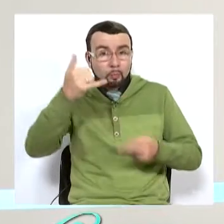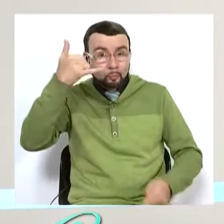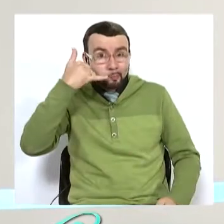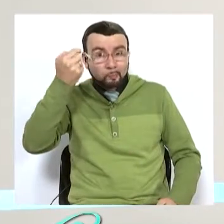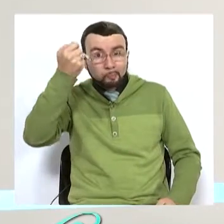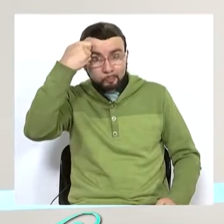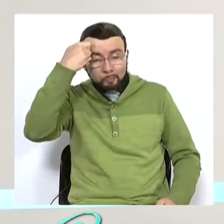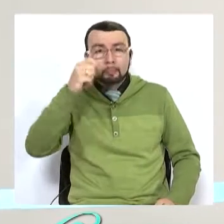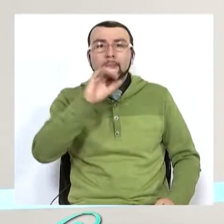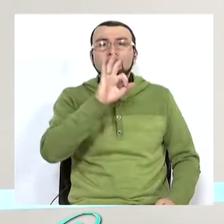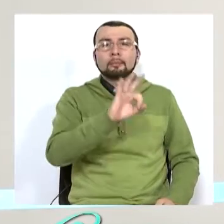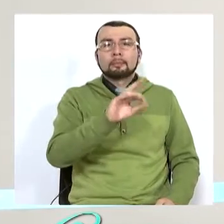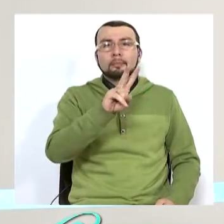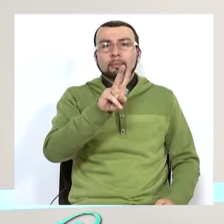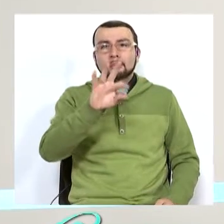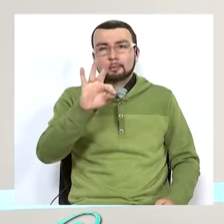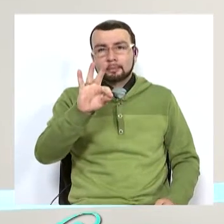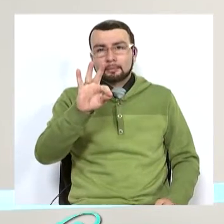celular,